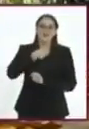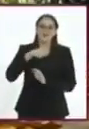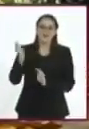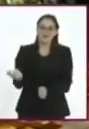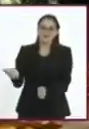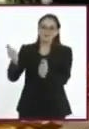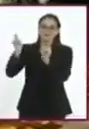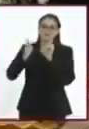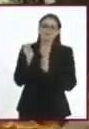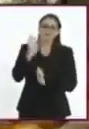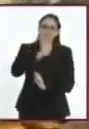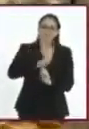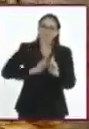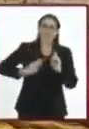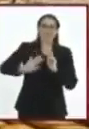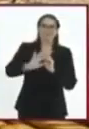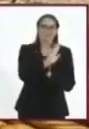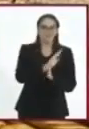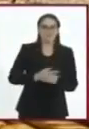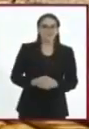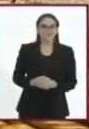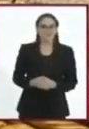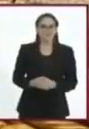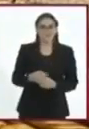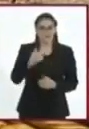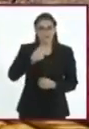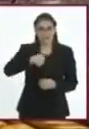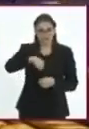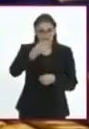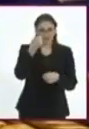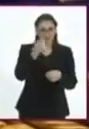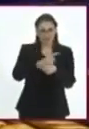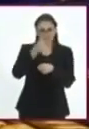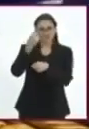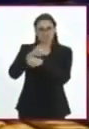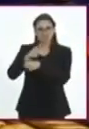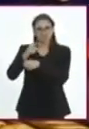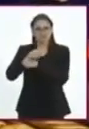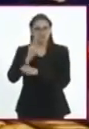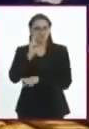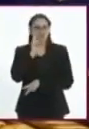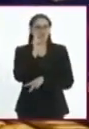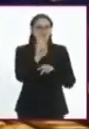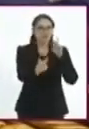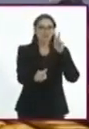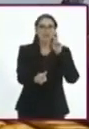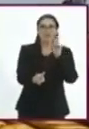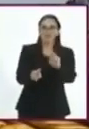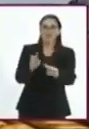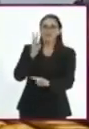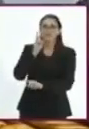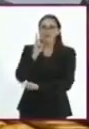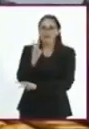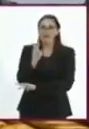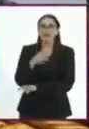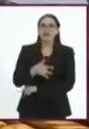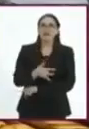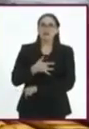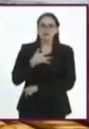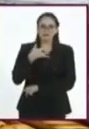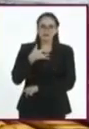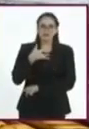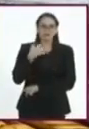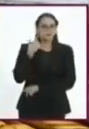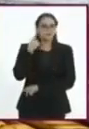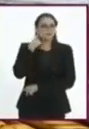herederos. En nuestra vida diaria podemos ver, oír, hablar, sentir y